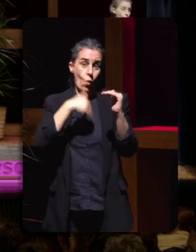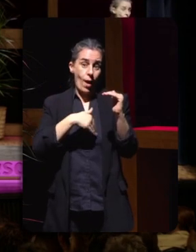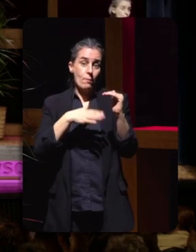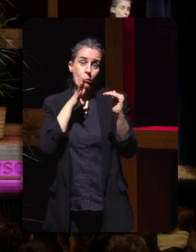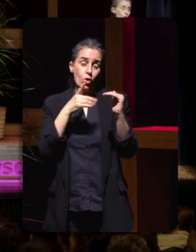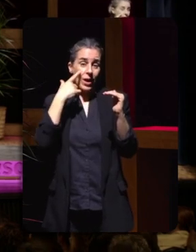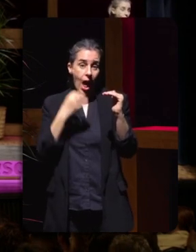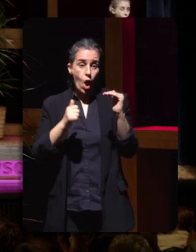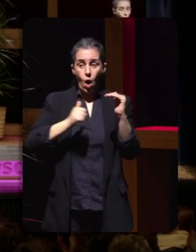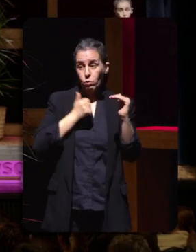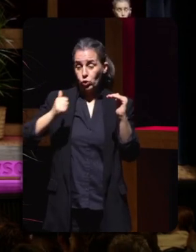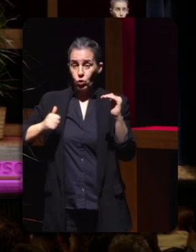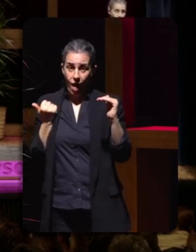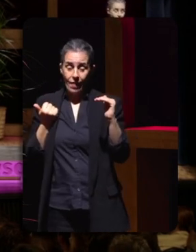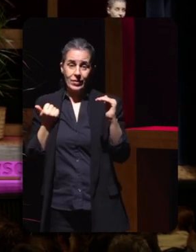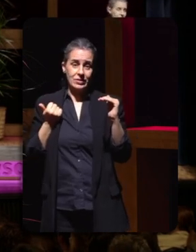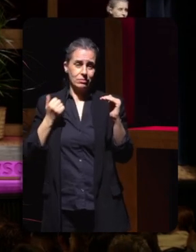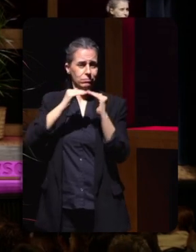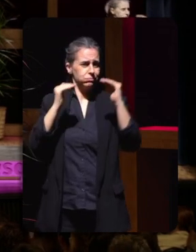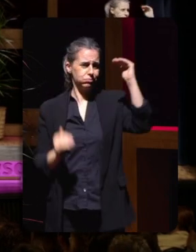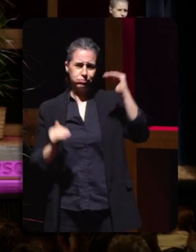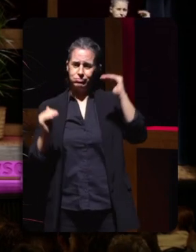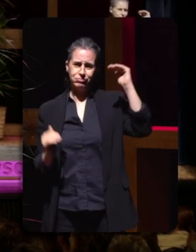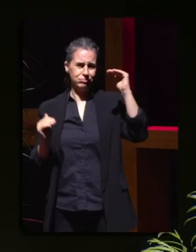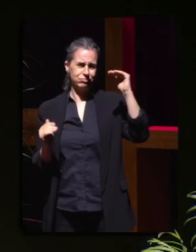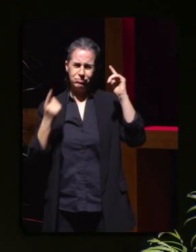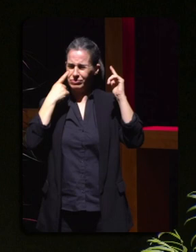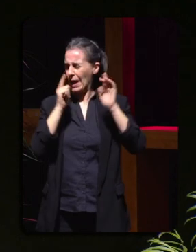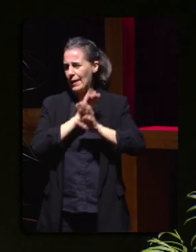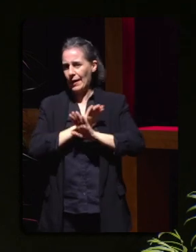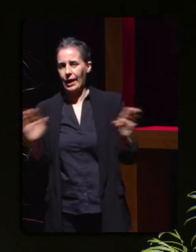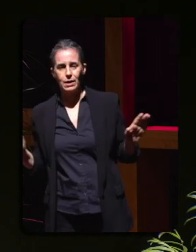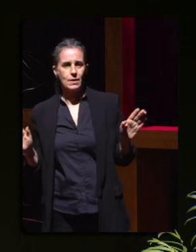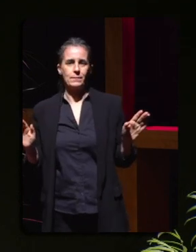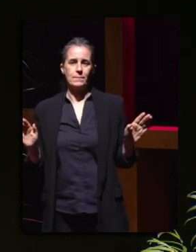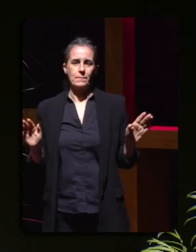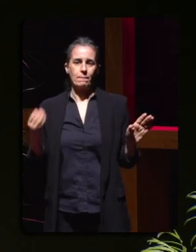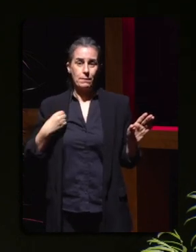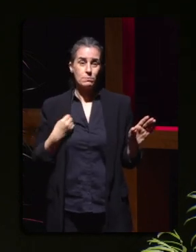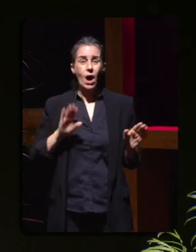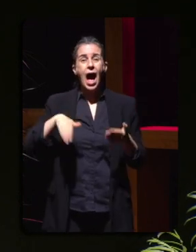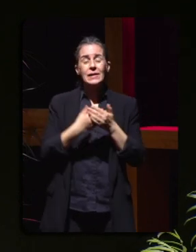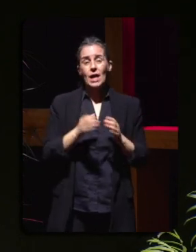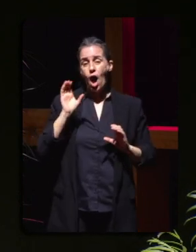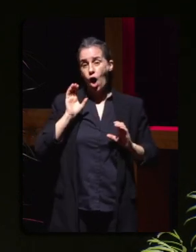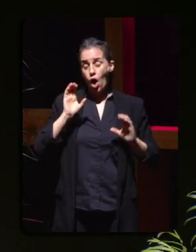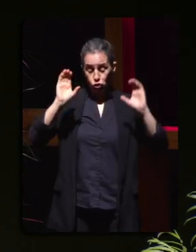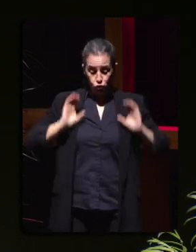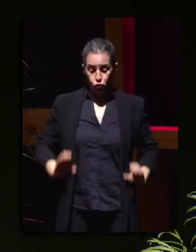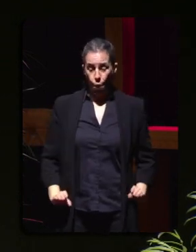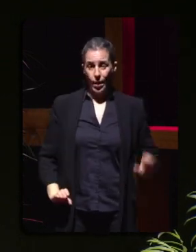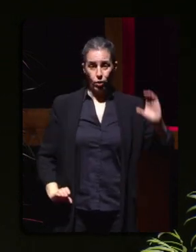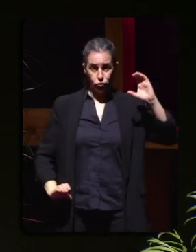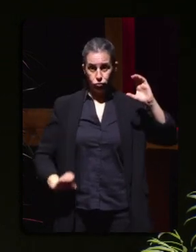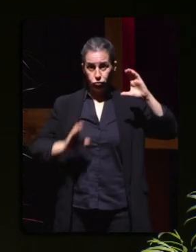diferencia de oportunidades absolutamente brutal cuando hay una diferencia de de mil en Los sueldos con lo que estamos leyendo cada día